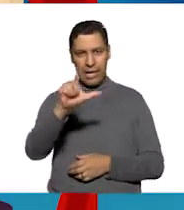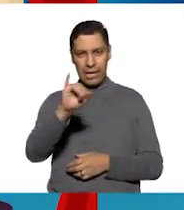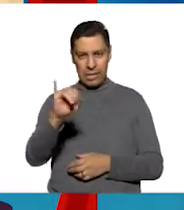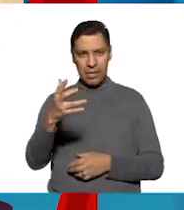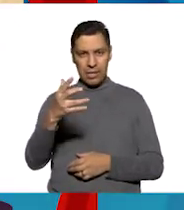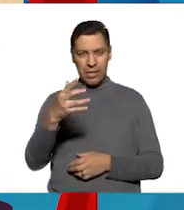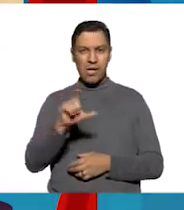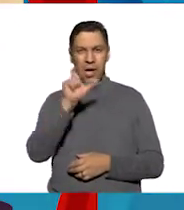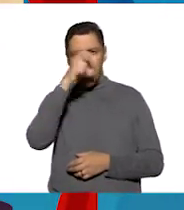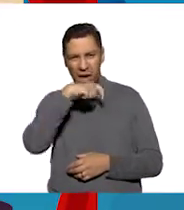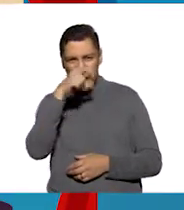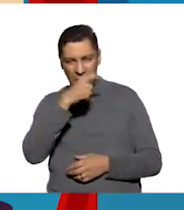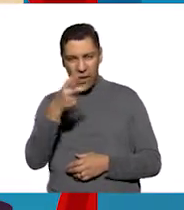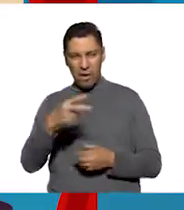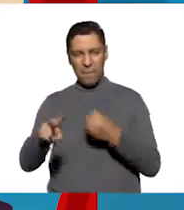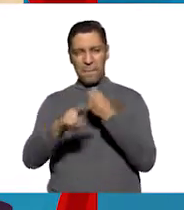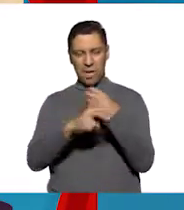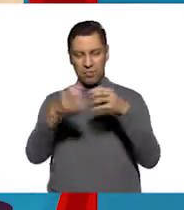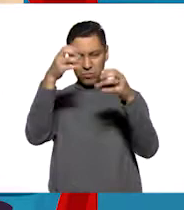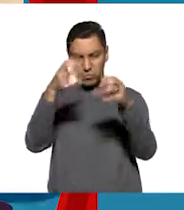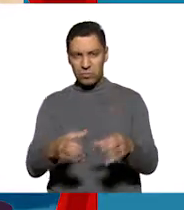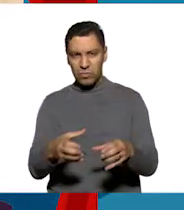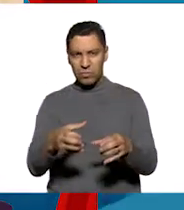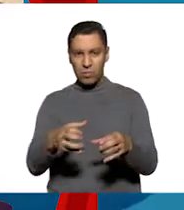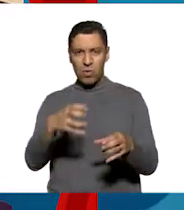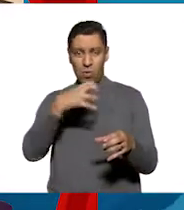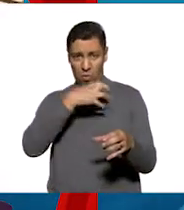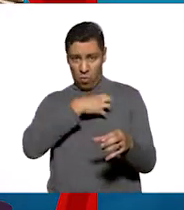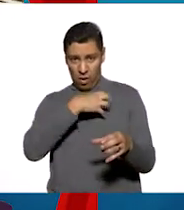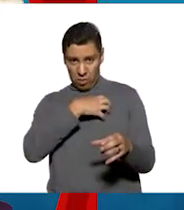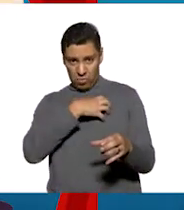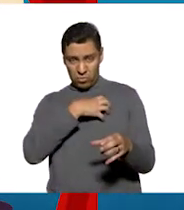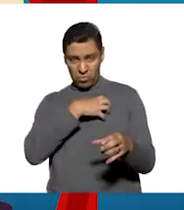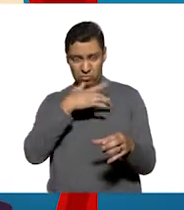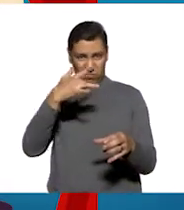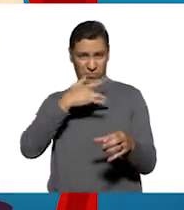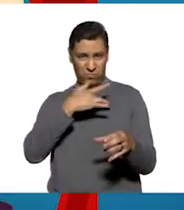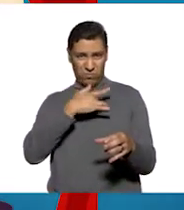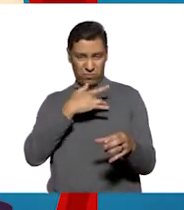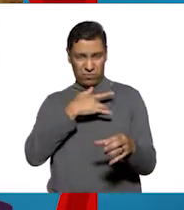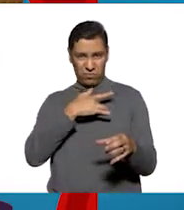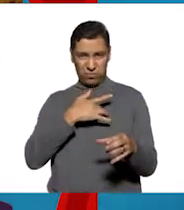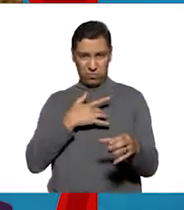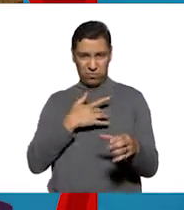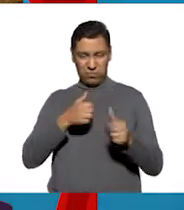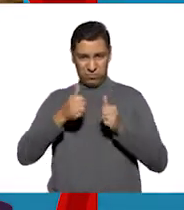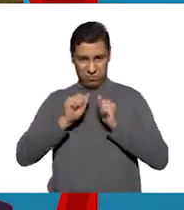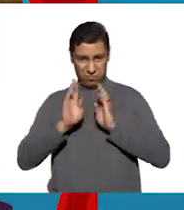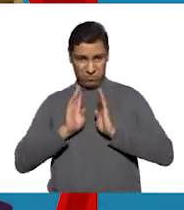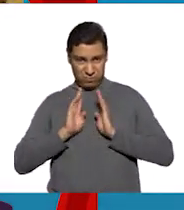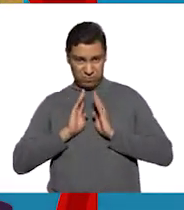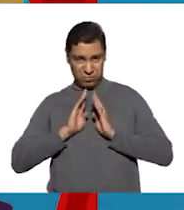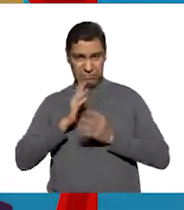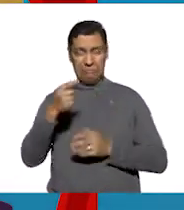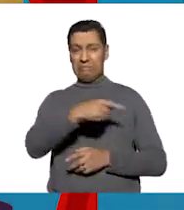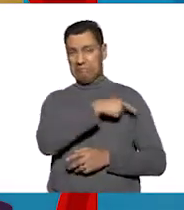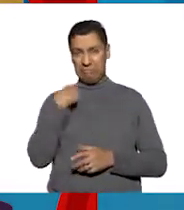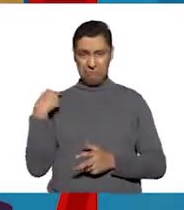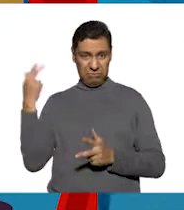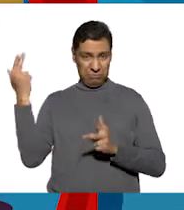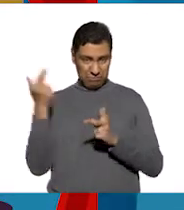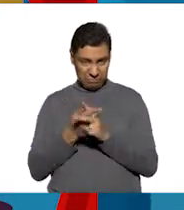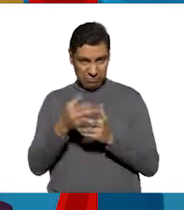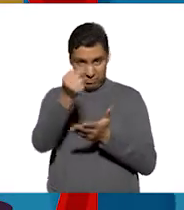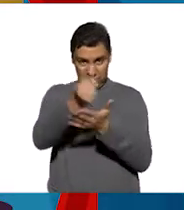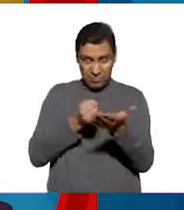que es un recipiente donde se colocaban los corazones de los cautivos de guerra sacrificados. Entonces podemos ver que